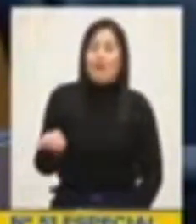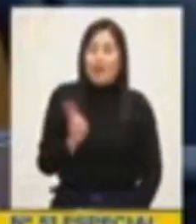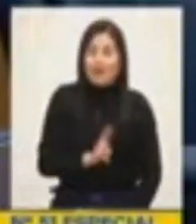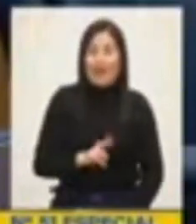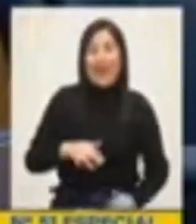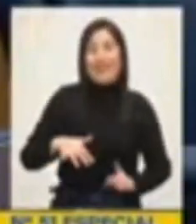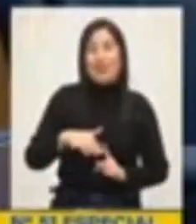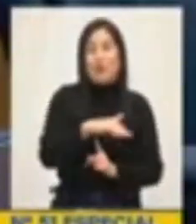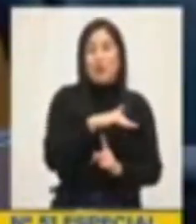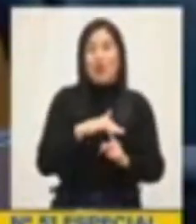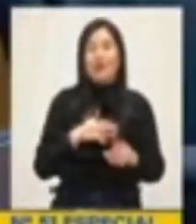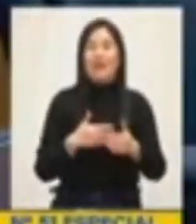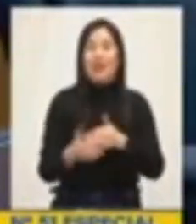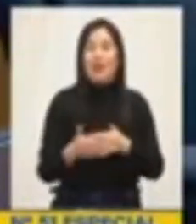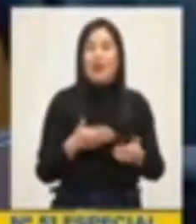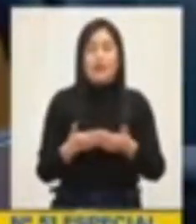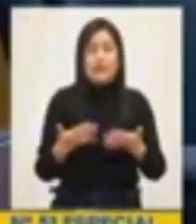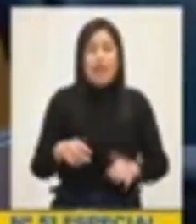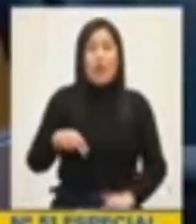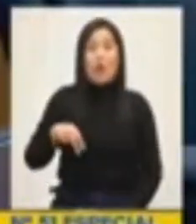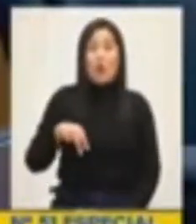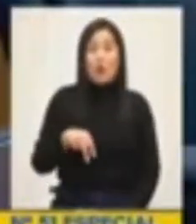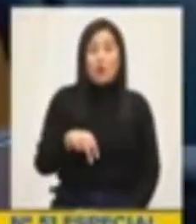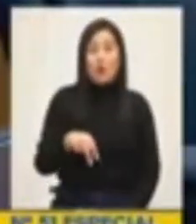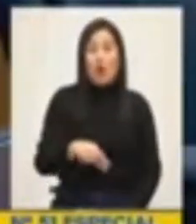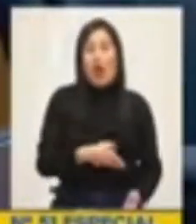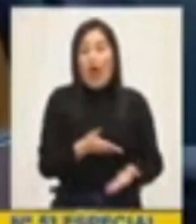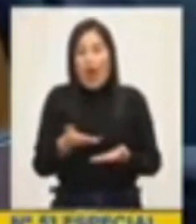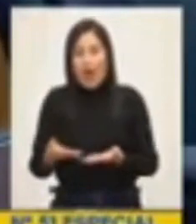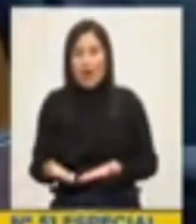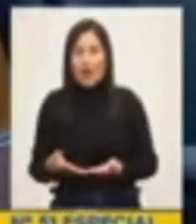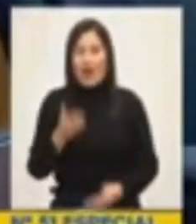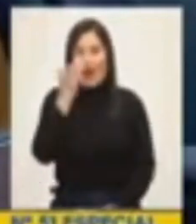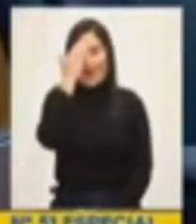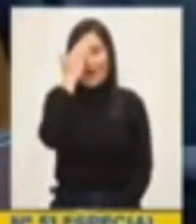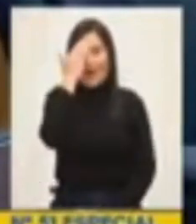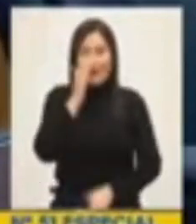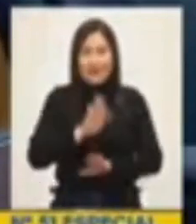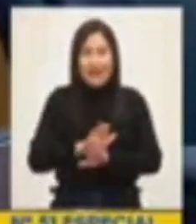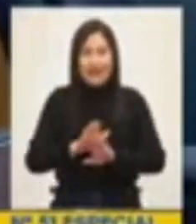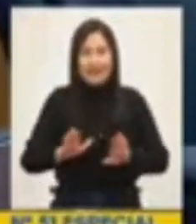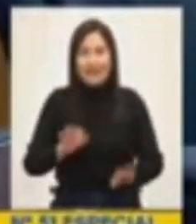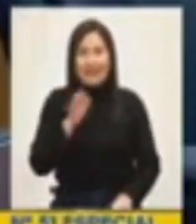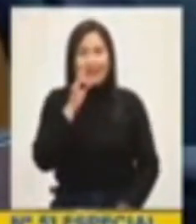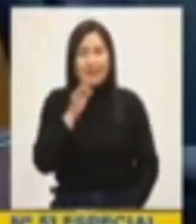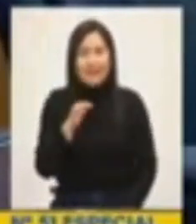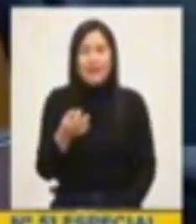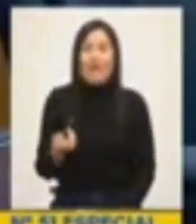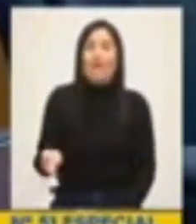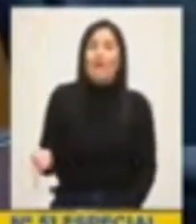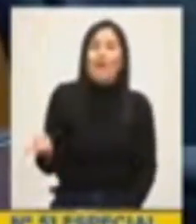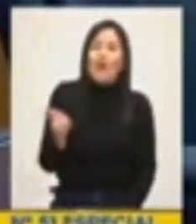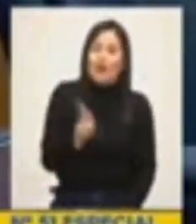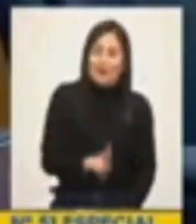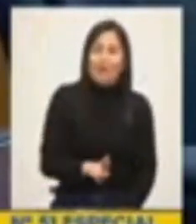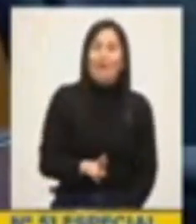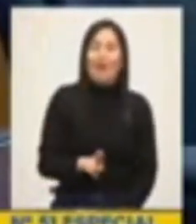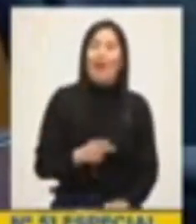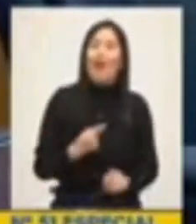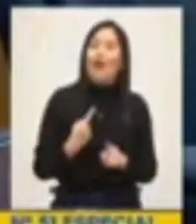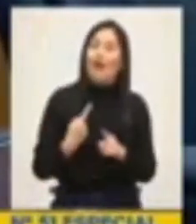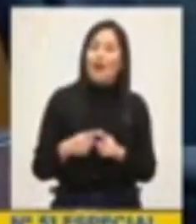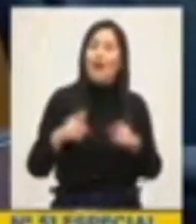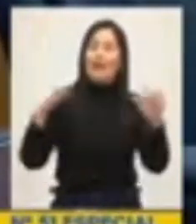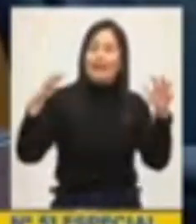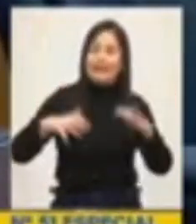de naturaleza. Ya tuvimos uno en junio, ahora estamos en agosto y nada dice que no podamos volver a tener otras obras. ¿Qué es lo que ha